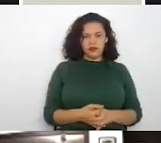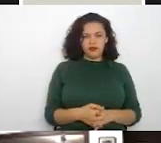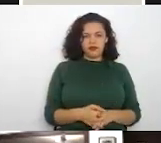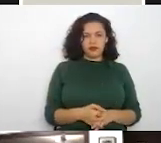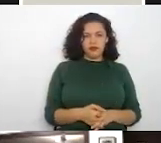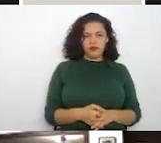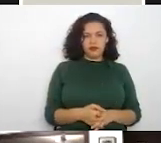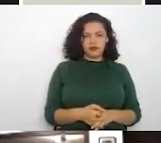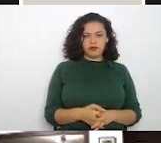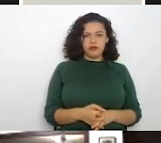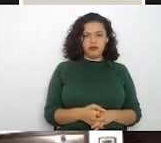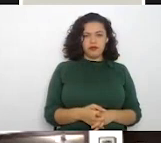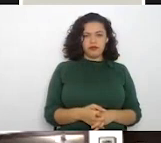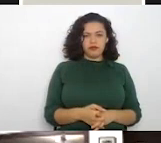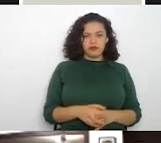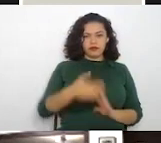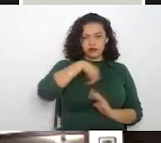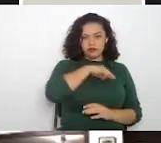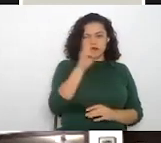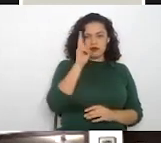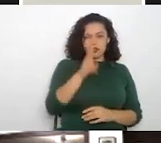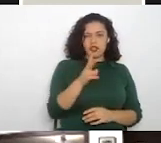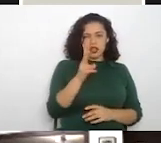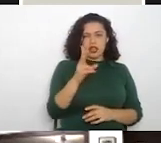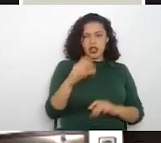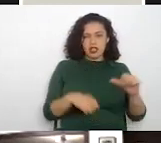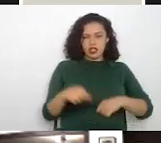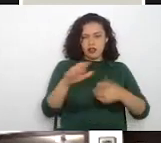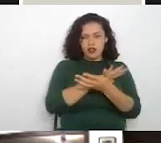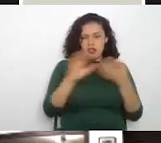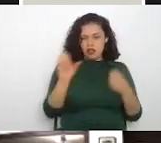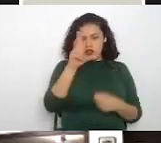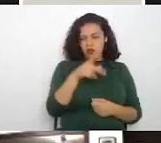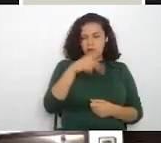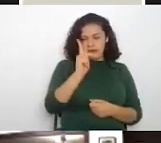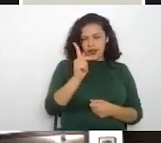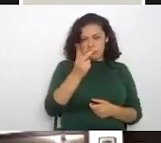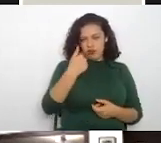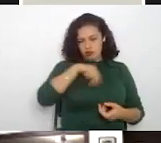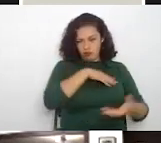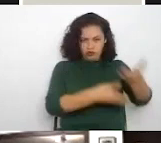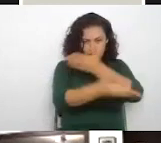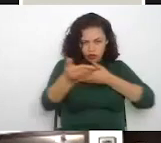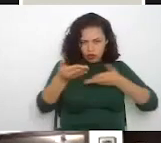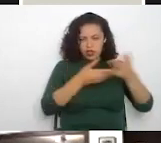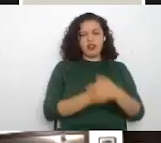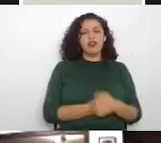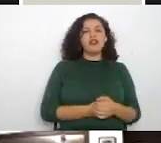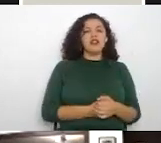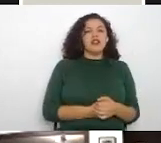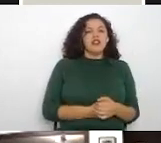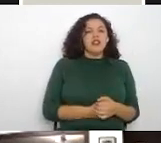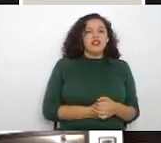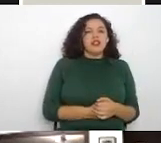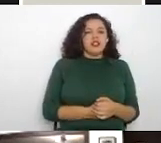vemos que no eliminamos las actividades, pero las combinamos. Recibe y coloca